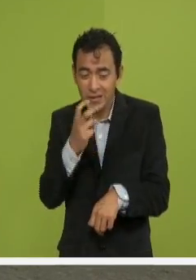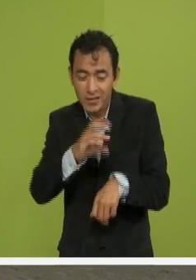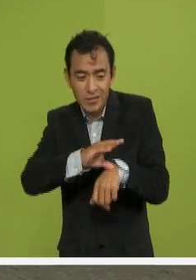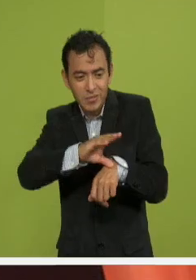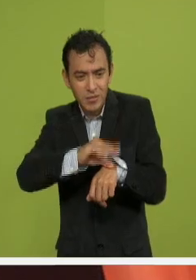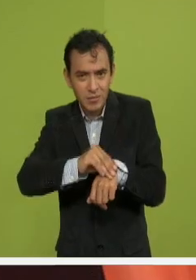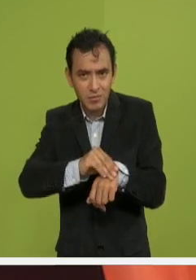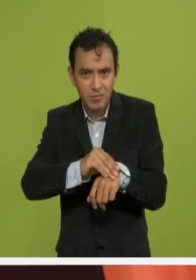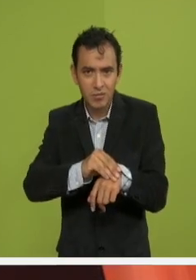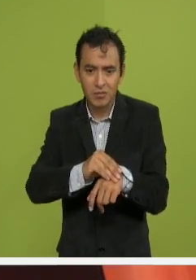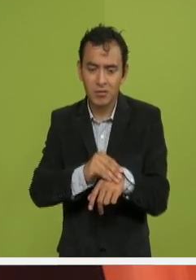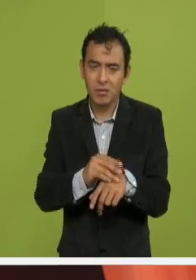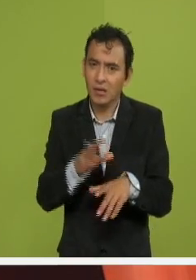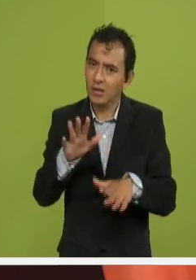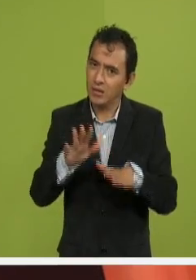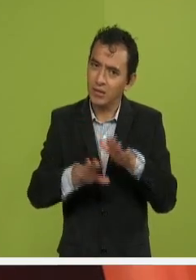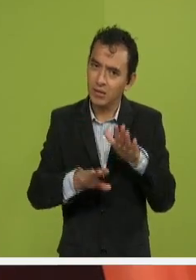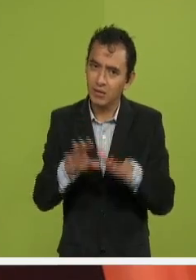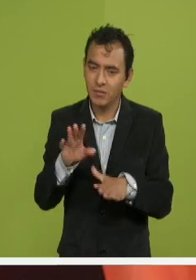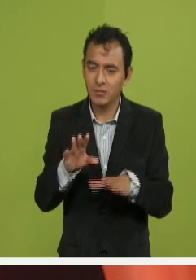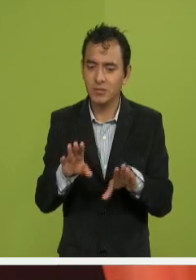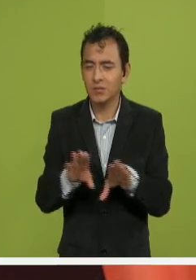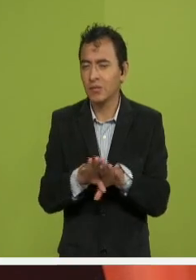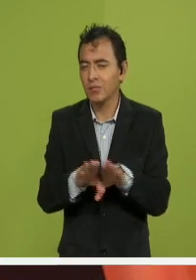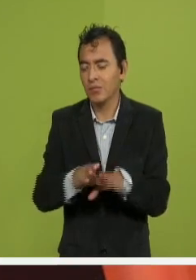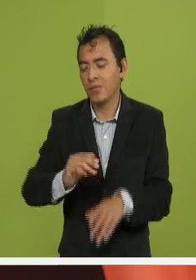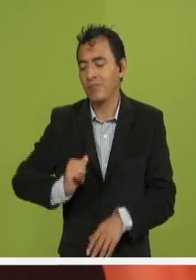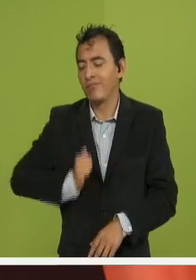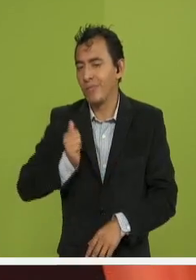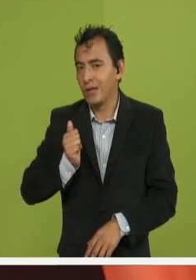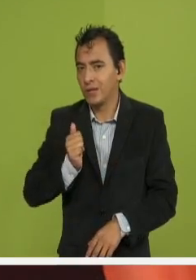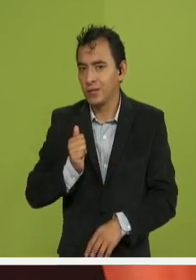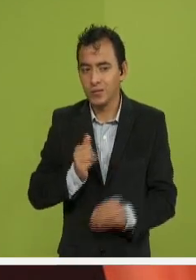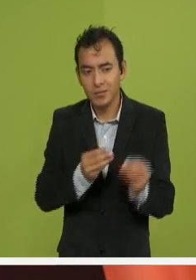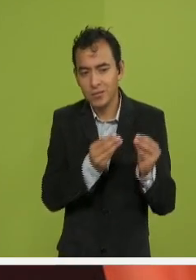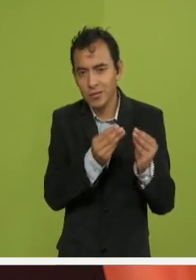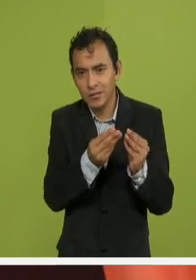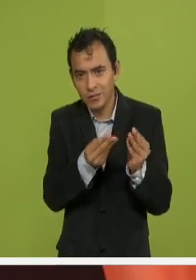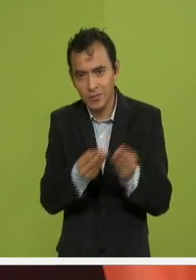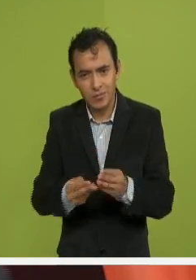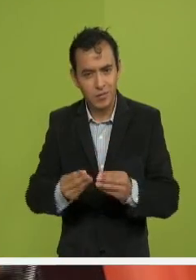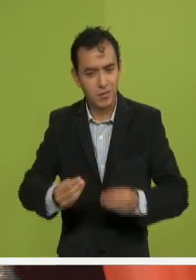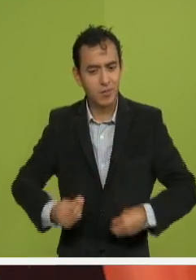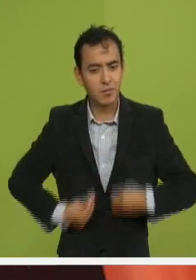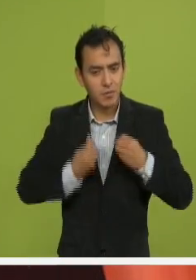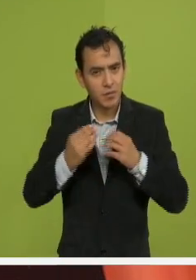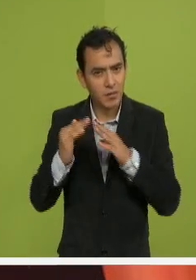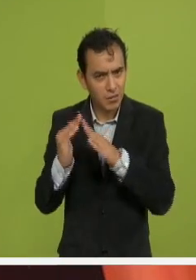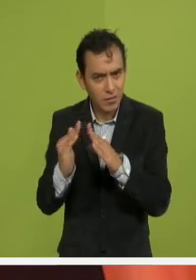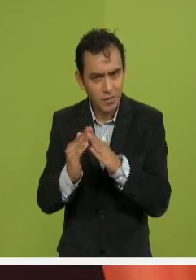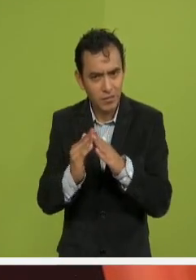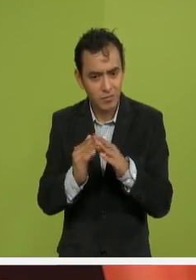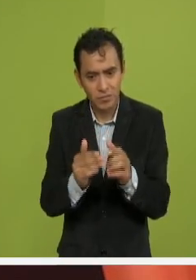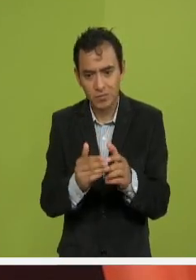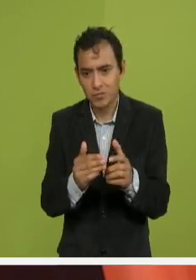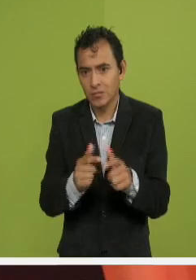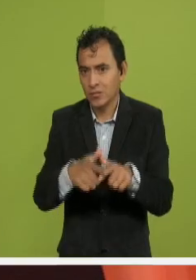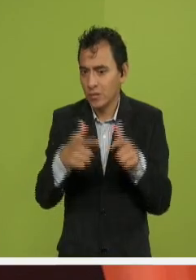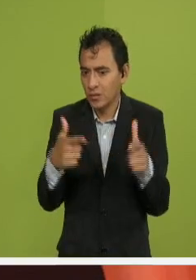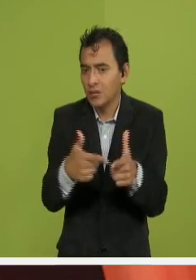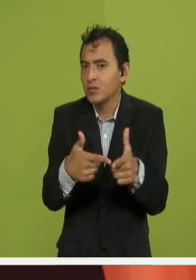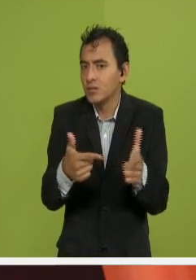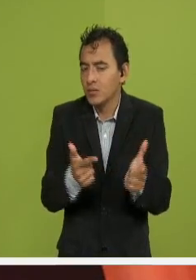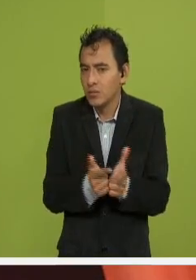mejor hasta de una manera ventajosa, que se instalen en sus casas grupos grandes, amplios, de familias